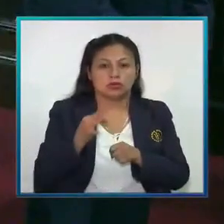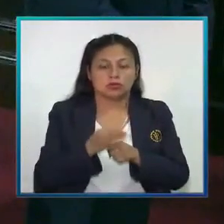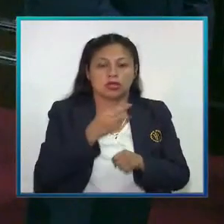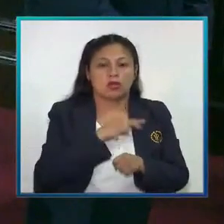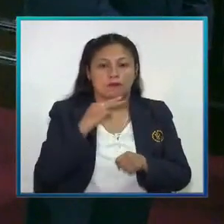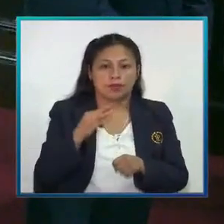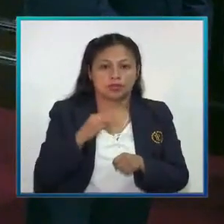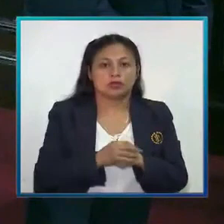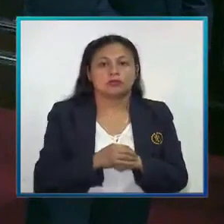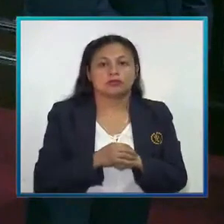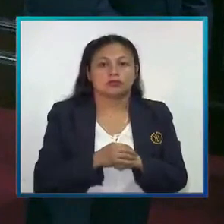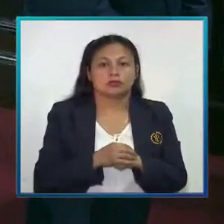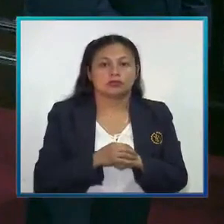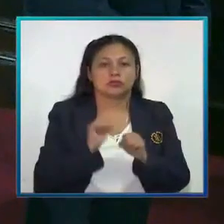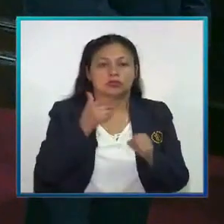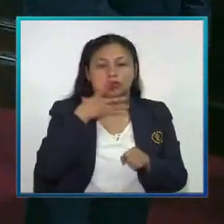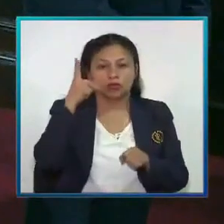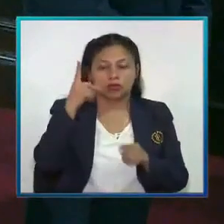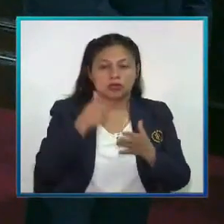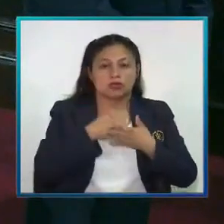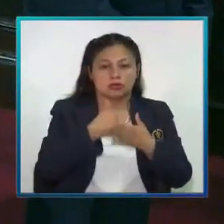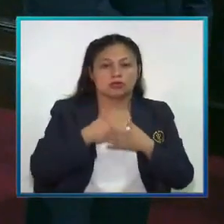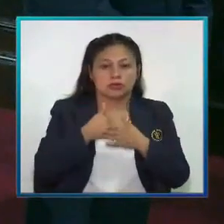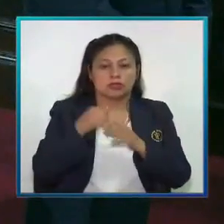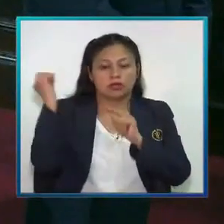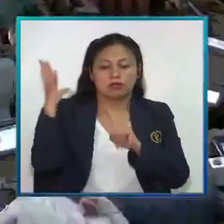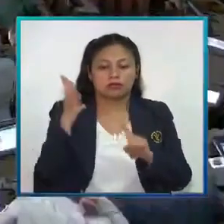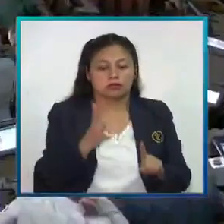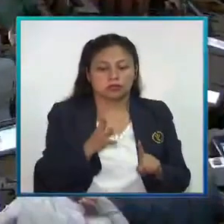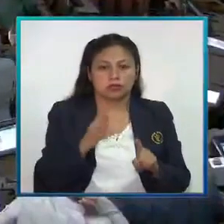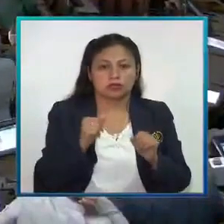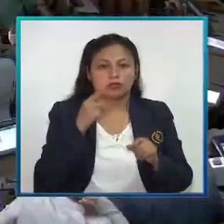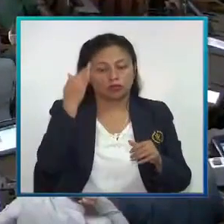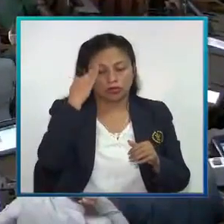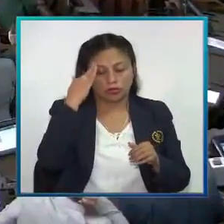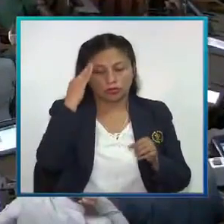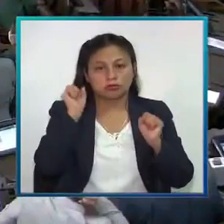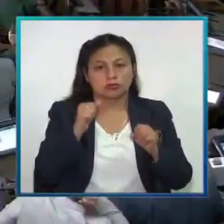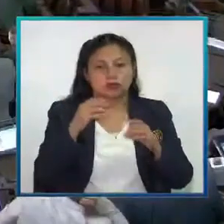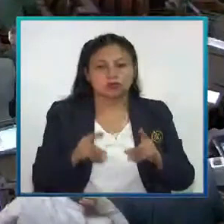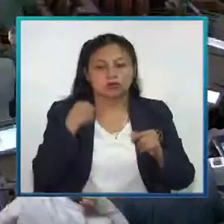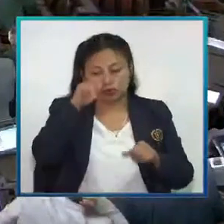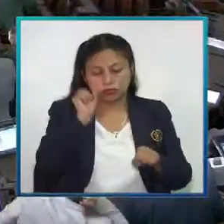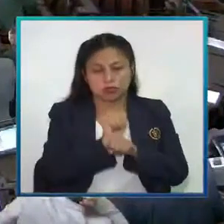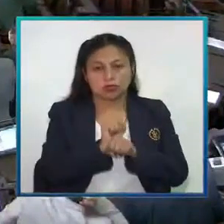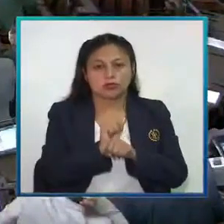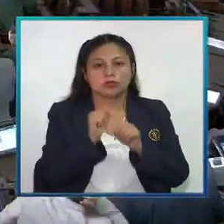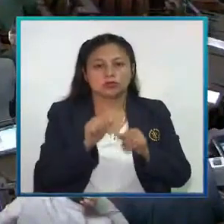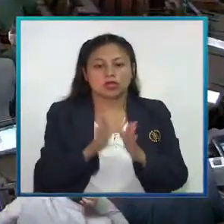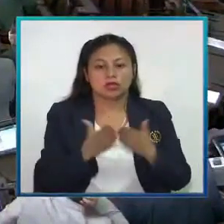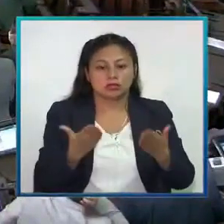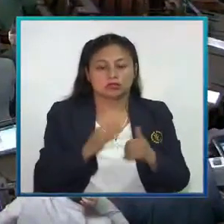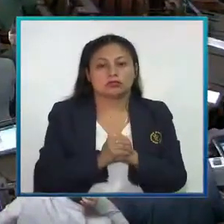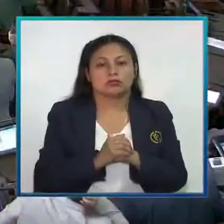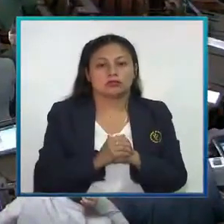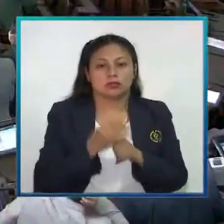los exija y demande. Que Dios les ayude, les bendiga y les dé sabiduría en el desempeño de sus funciones